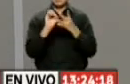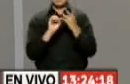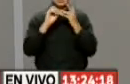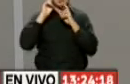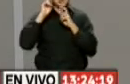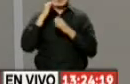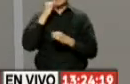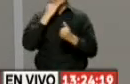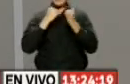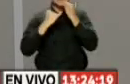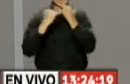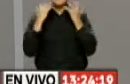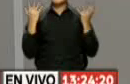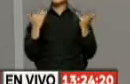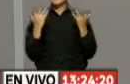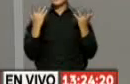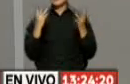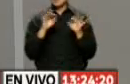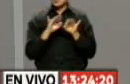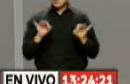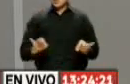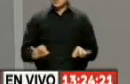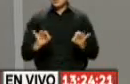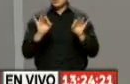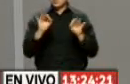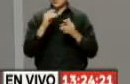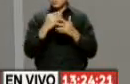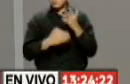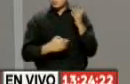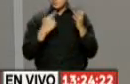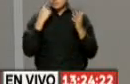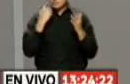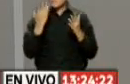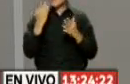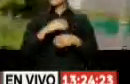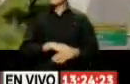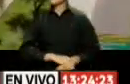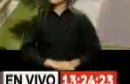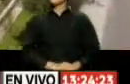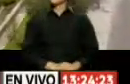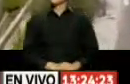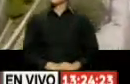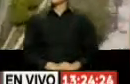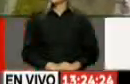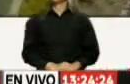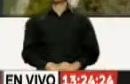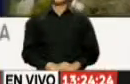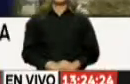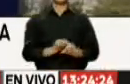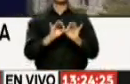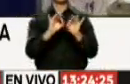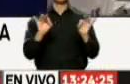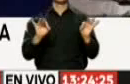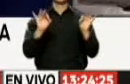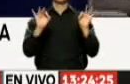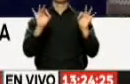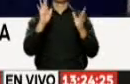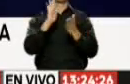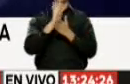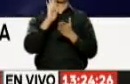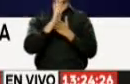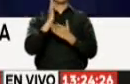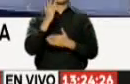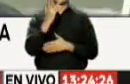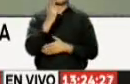investiga irregularidades en la adjudicación de estos documentos. Los títulos de las escuelas de finanzas y economía